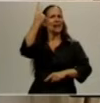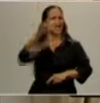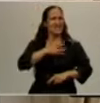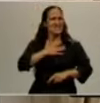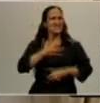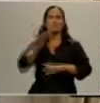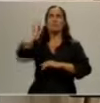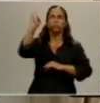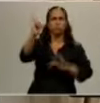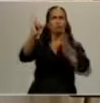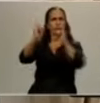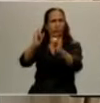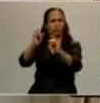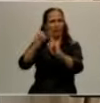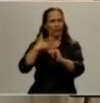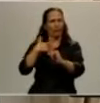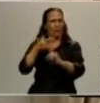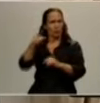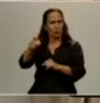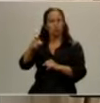año en que el atentado sucedió,